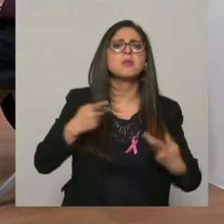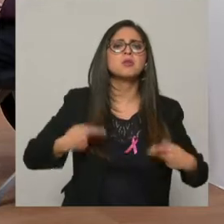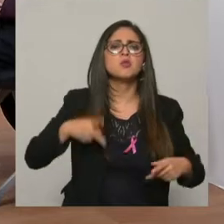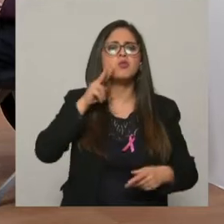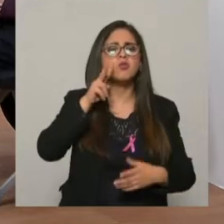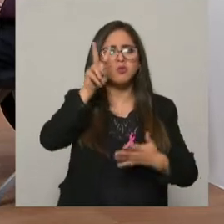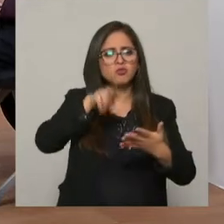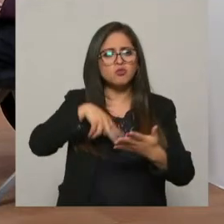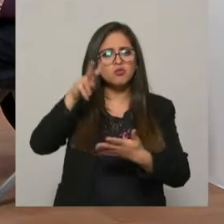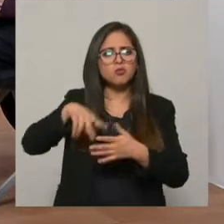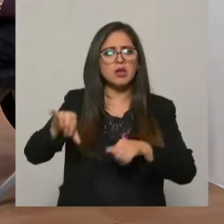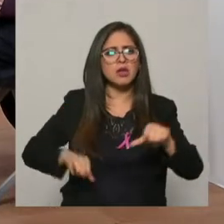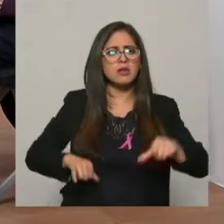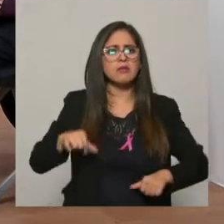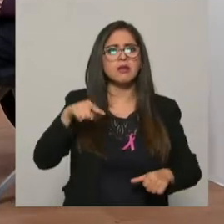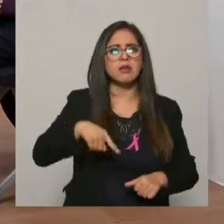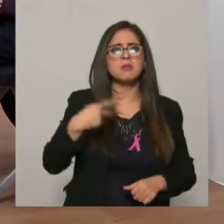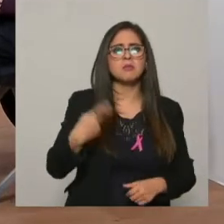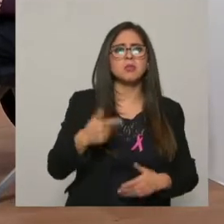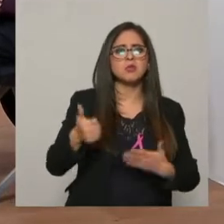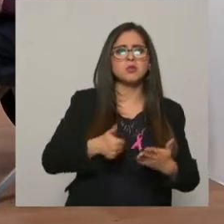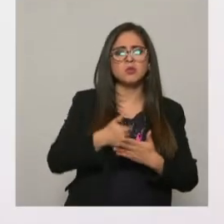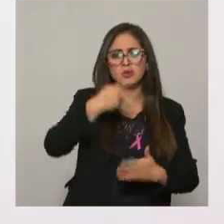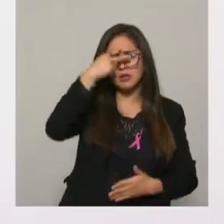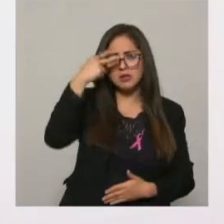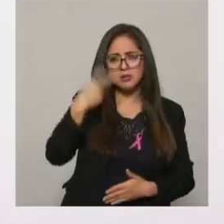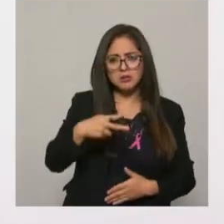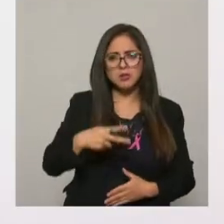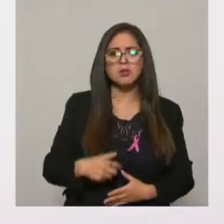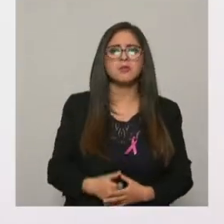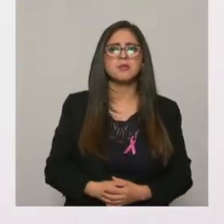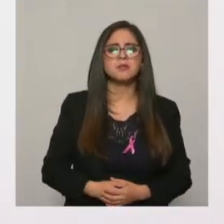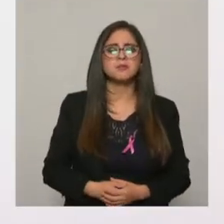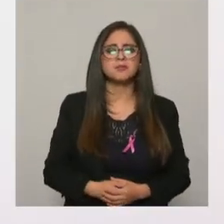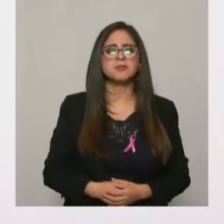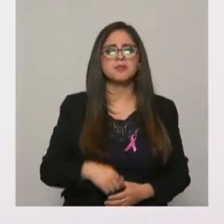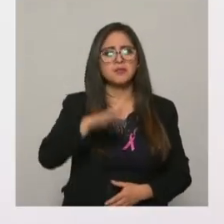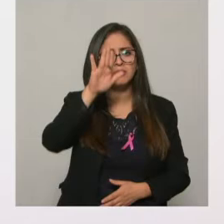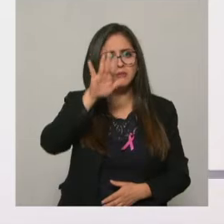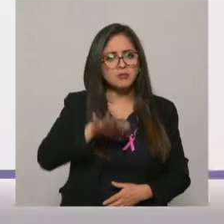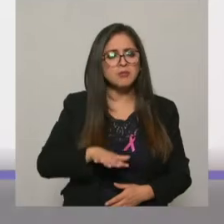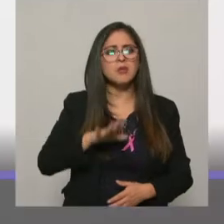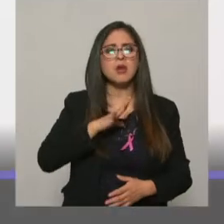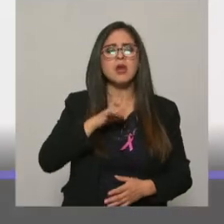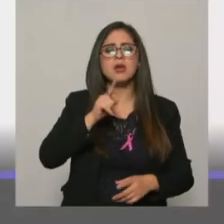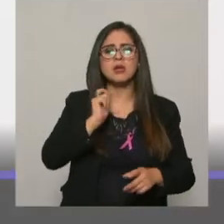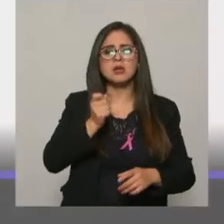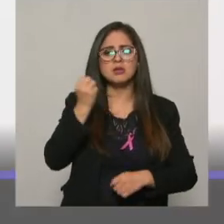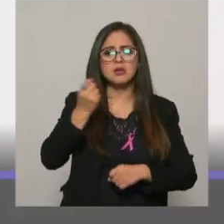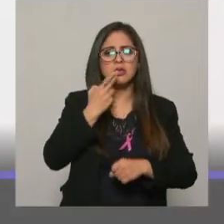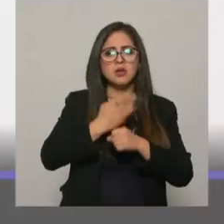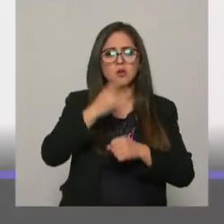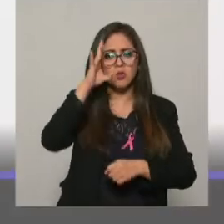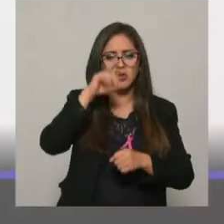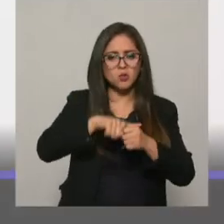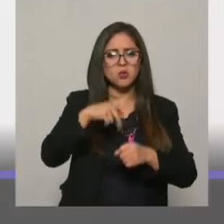toda la oferta cultural que ofrece la Ciudad de México? En la cartelera de la Secretaría de Cultura lo pueden encontrar en